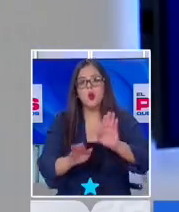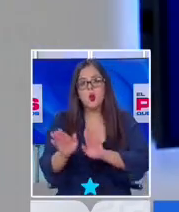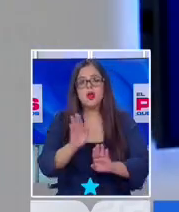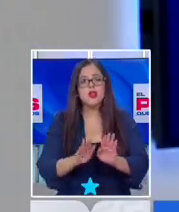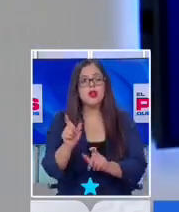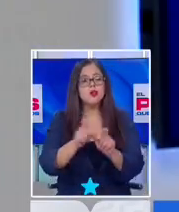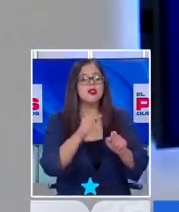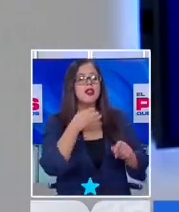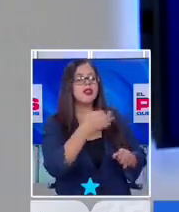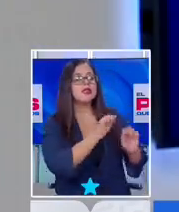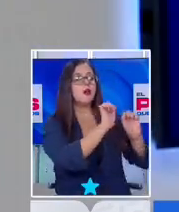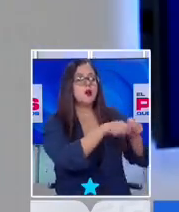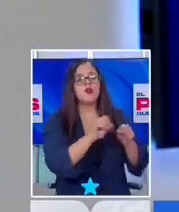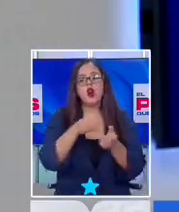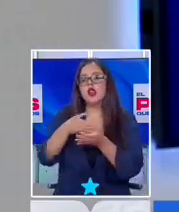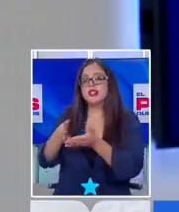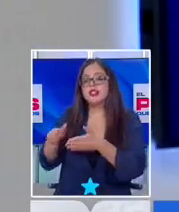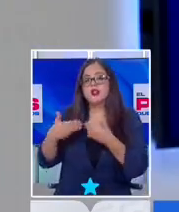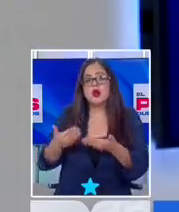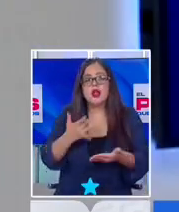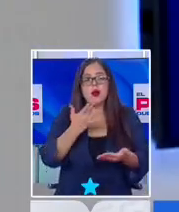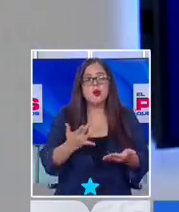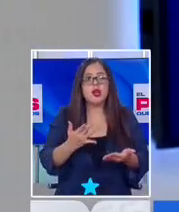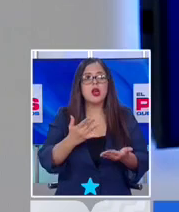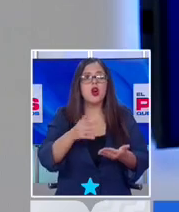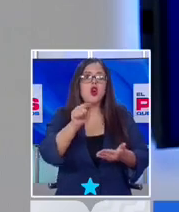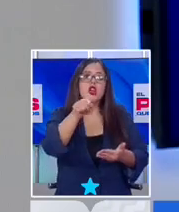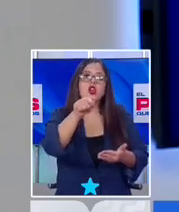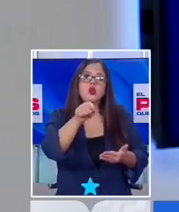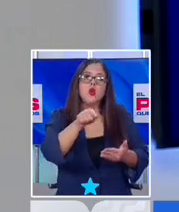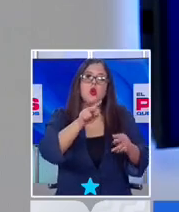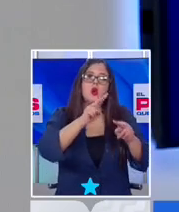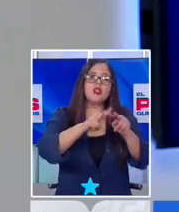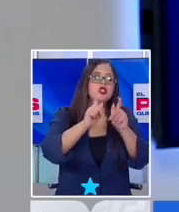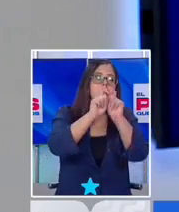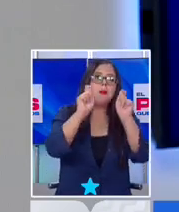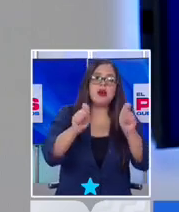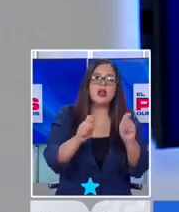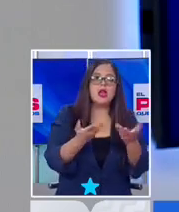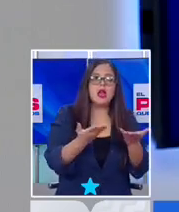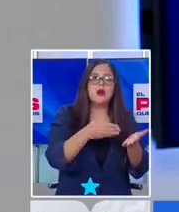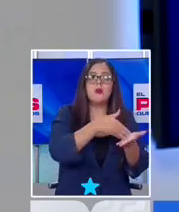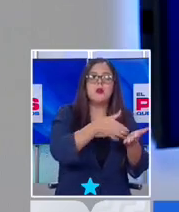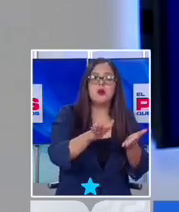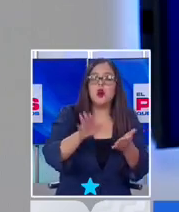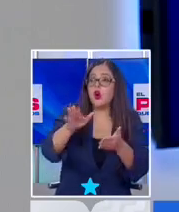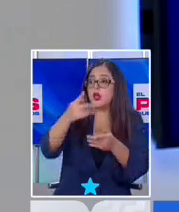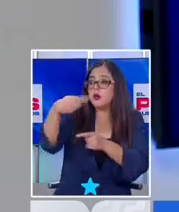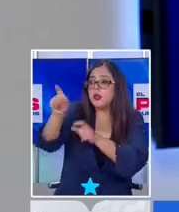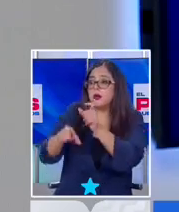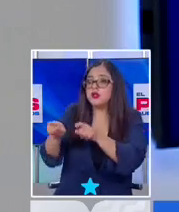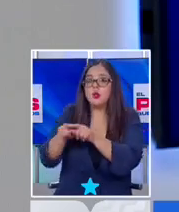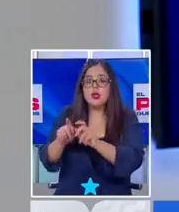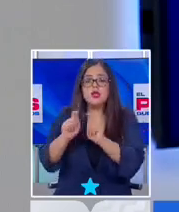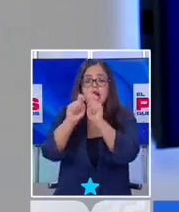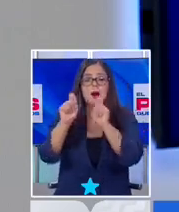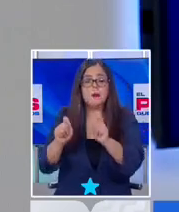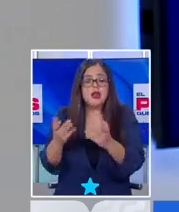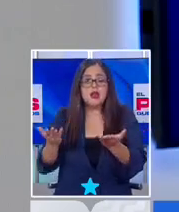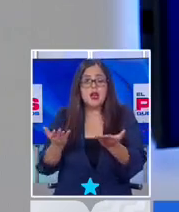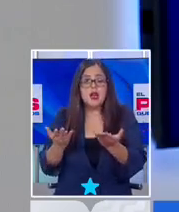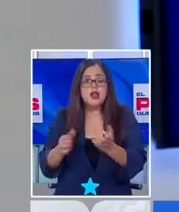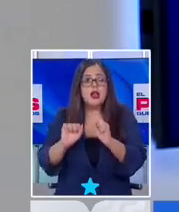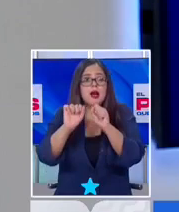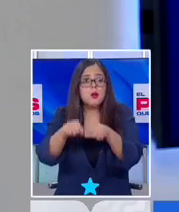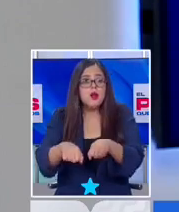los que digan apruebe como rechazó ahora porque así como lo dicen oye tú estás haciendo la mejor campaña el rechazo desde el principio oye pero hay gente que está siendo campaña de la prueba desde el principio